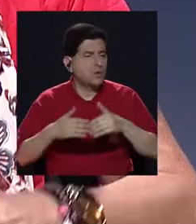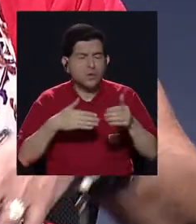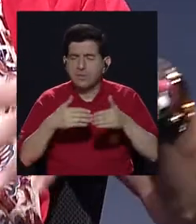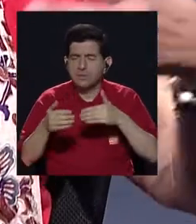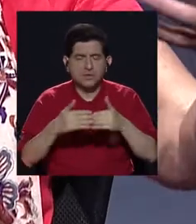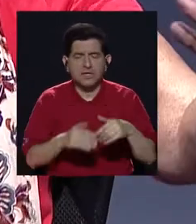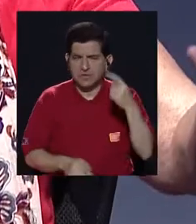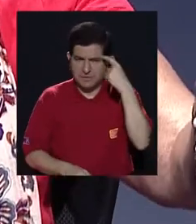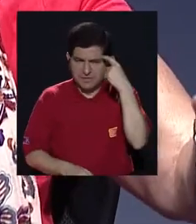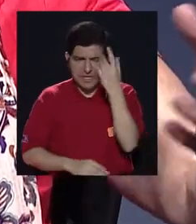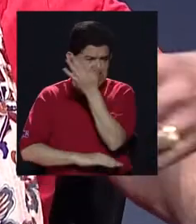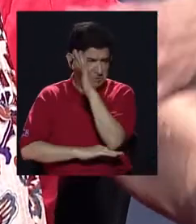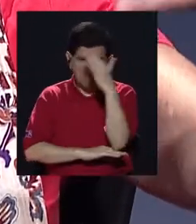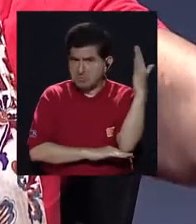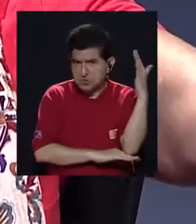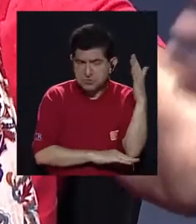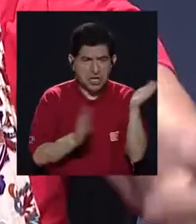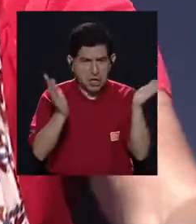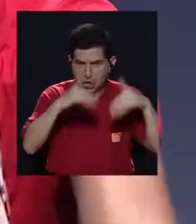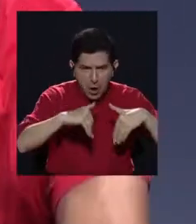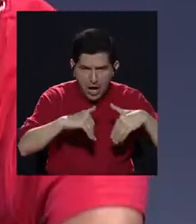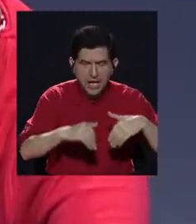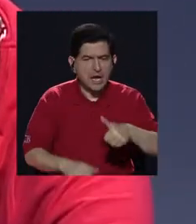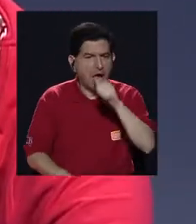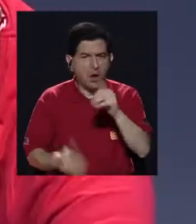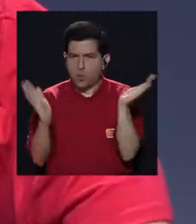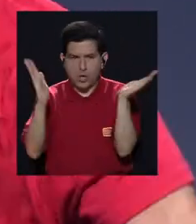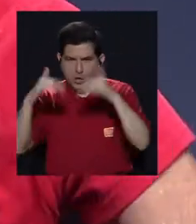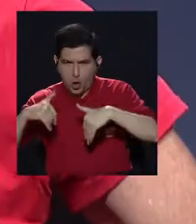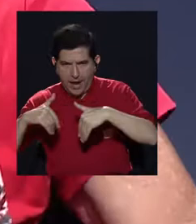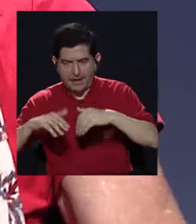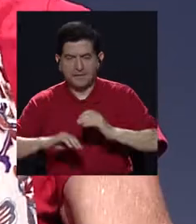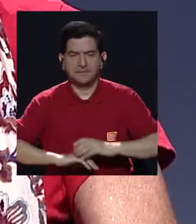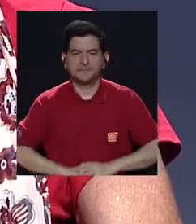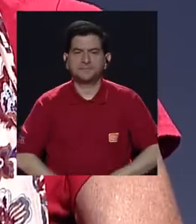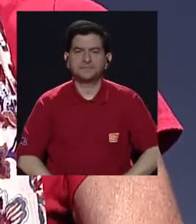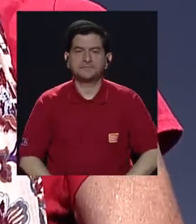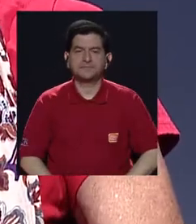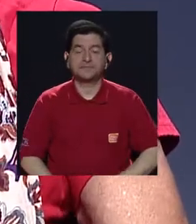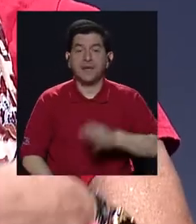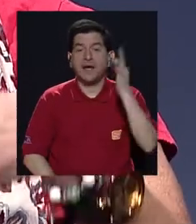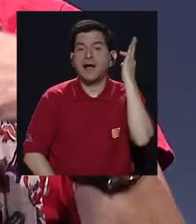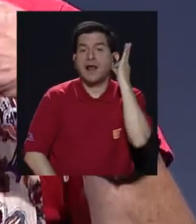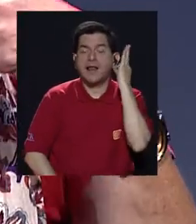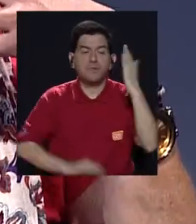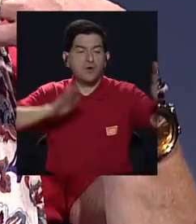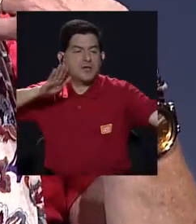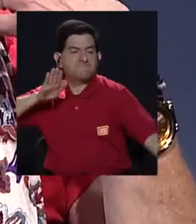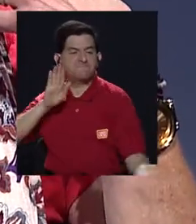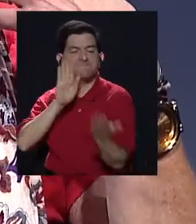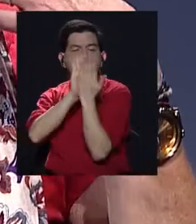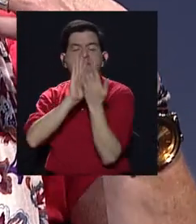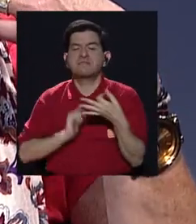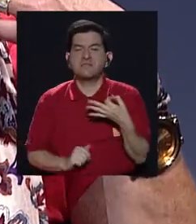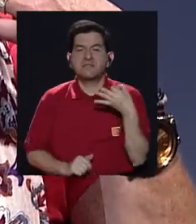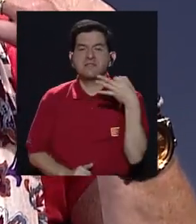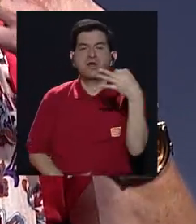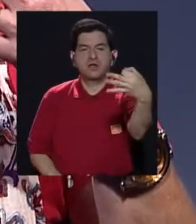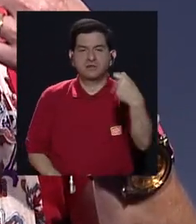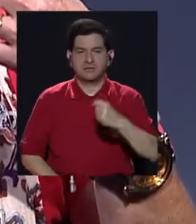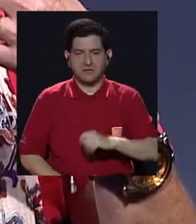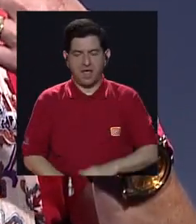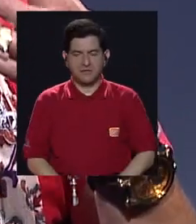que se ve un daño cualquiera del bosque y por lo tanto usted no tiene agua entonces porque la mujer está